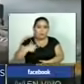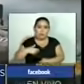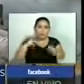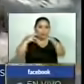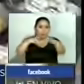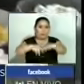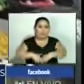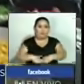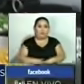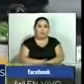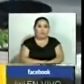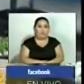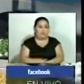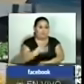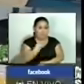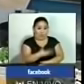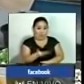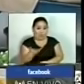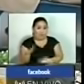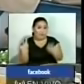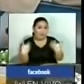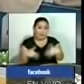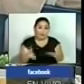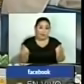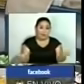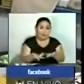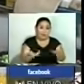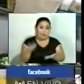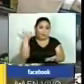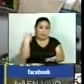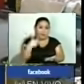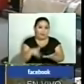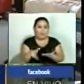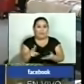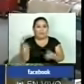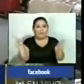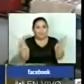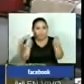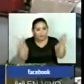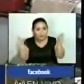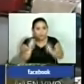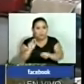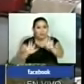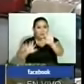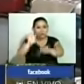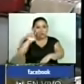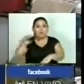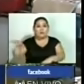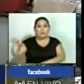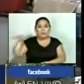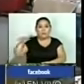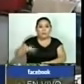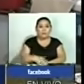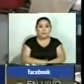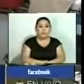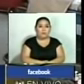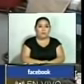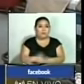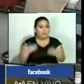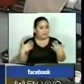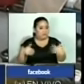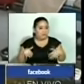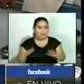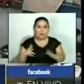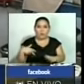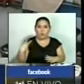perdido. Todo el producto que nosotros ya teníamos preparado para la feria del 19 de marzo, nosotros ya